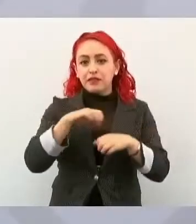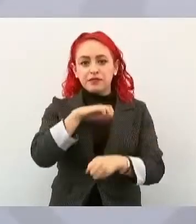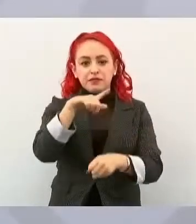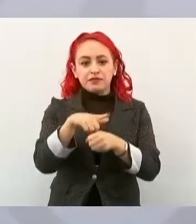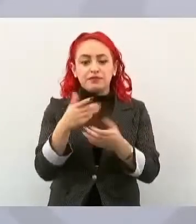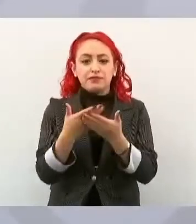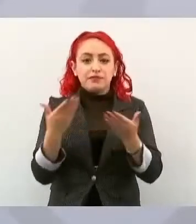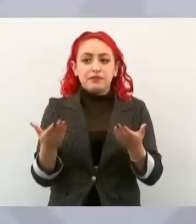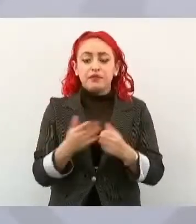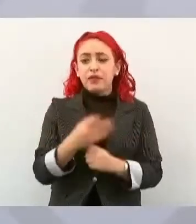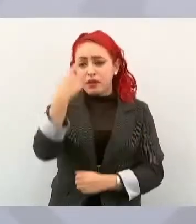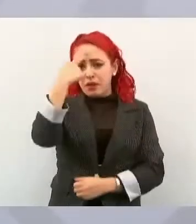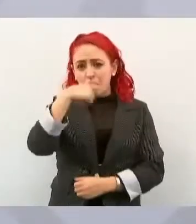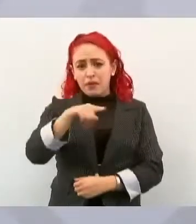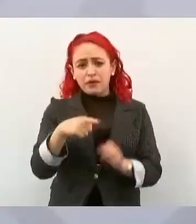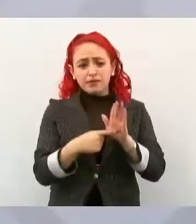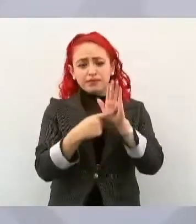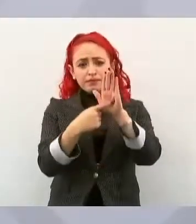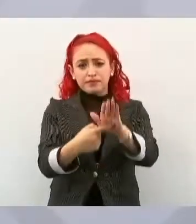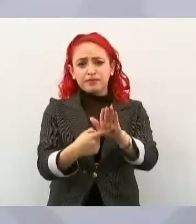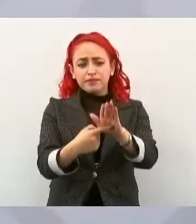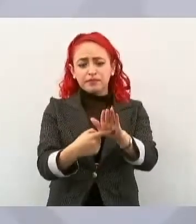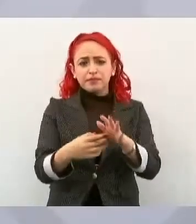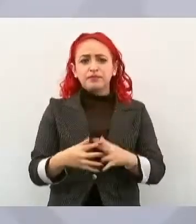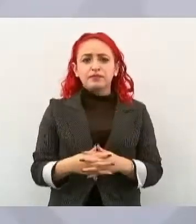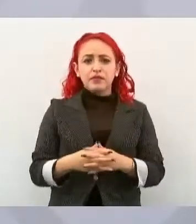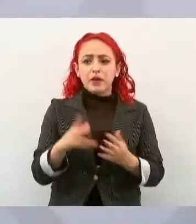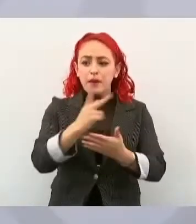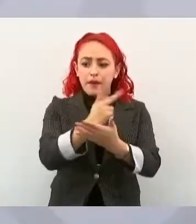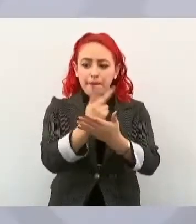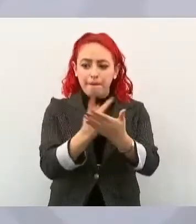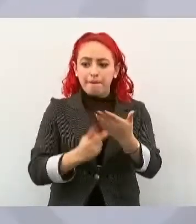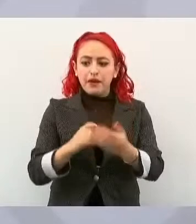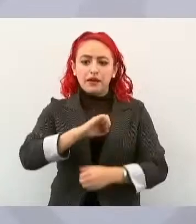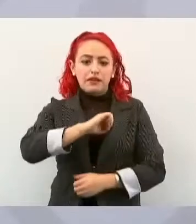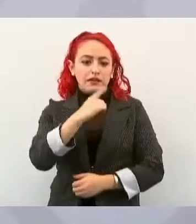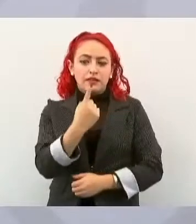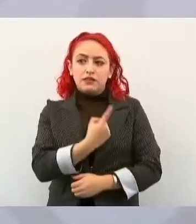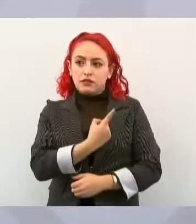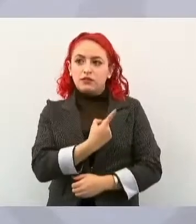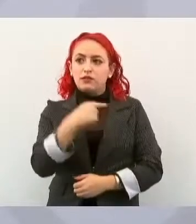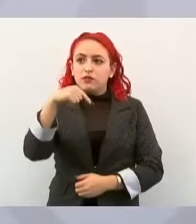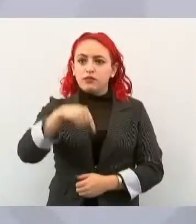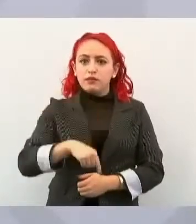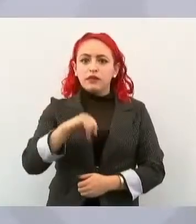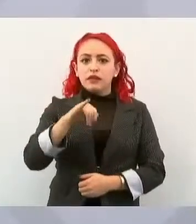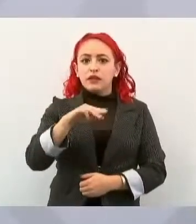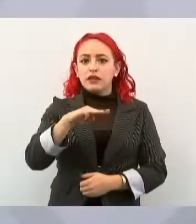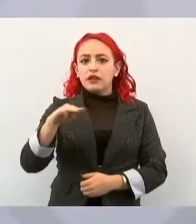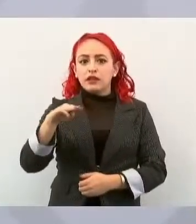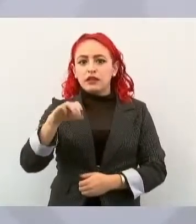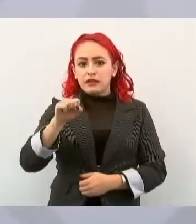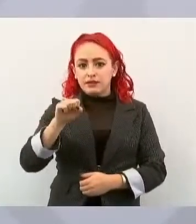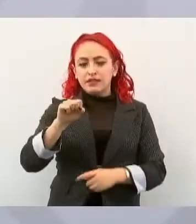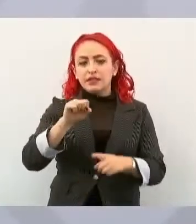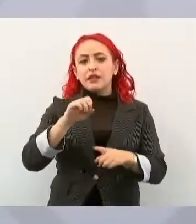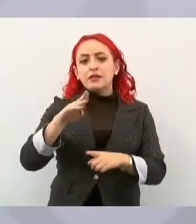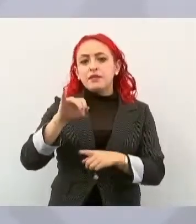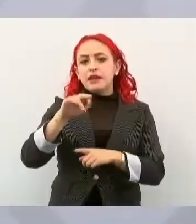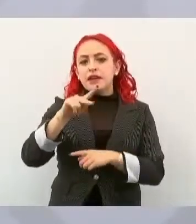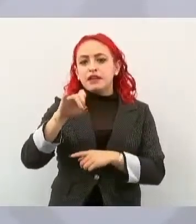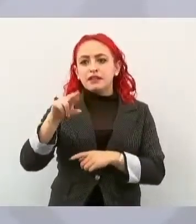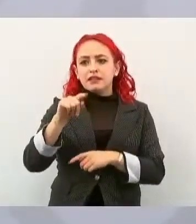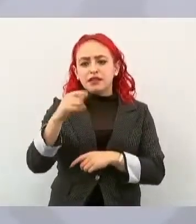especial. Para presentar el plan de salud del IMSS Bienestar. Y para